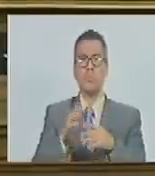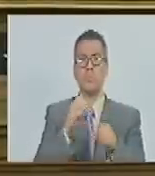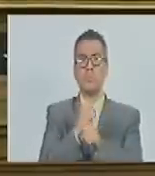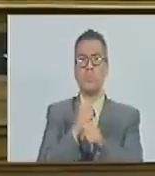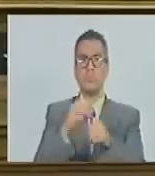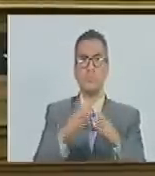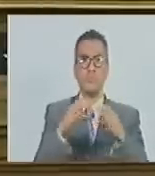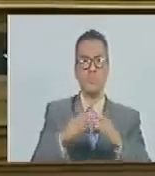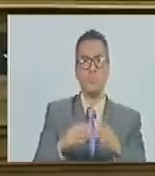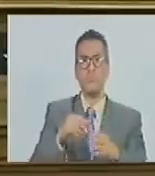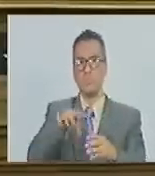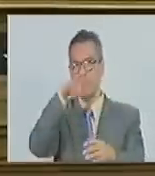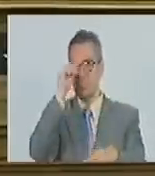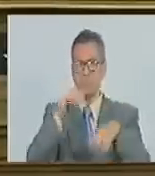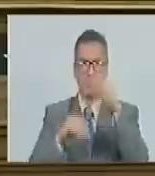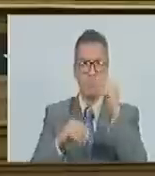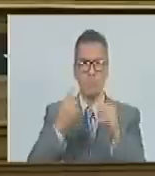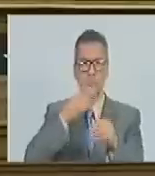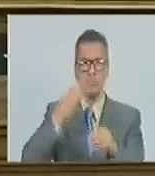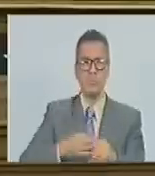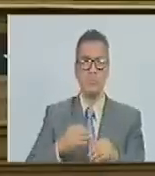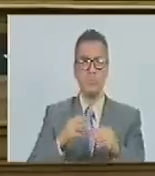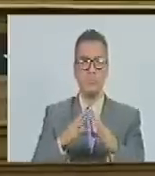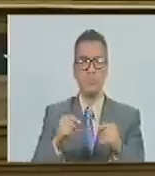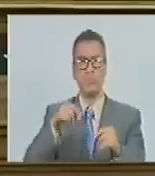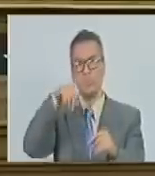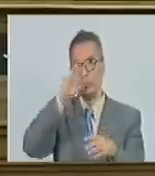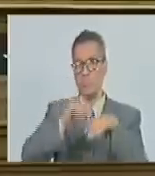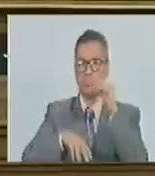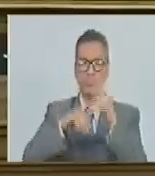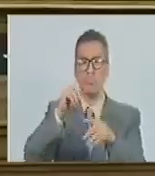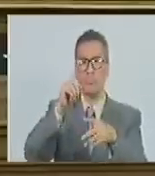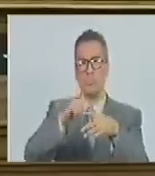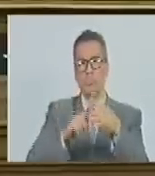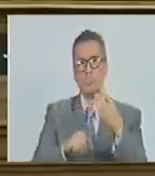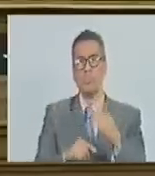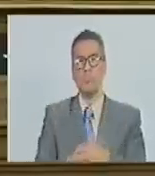mío aprenda esto, porque todos los días se aprende algo.